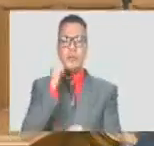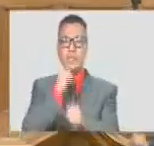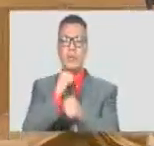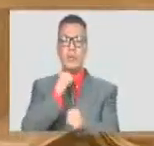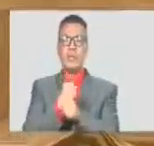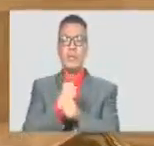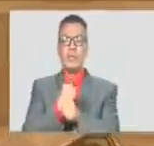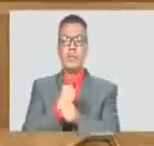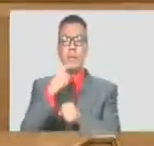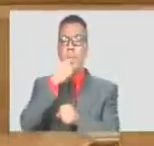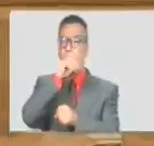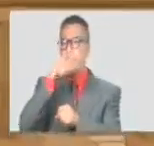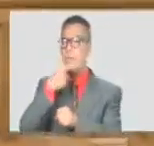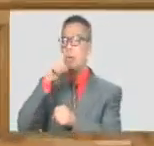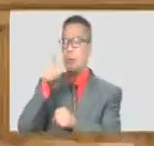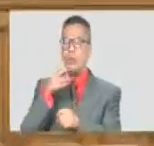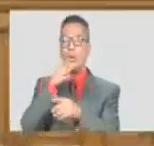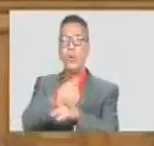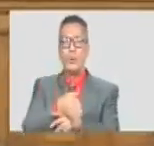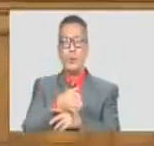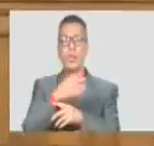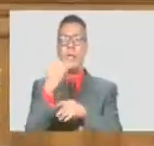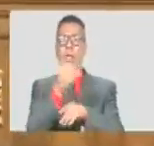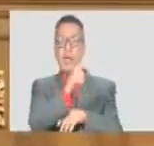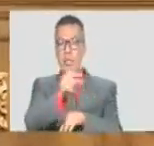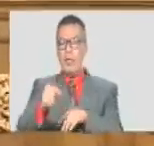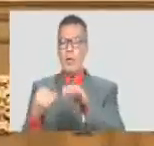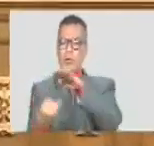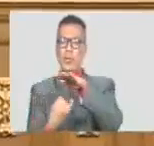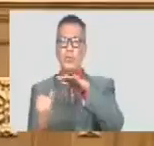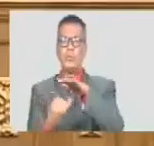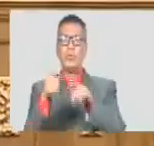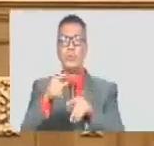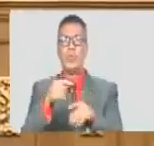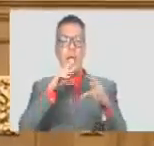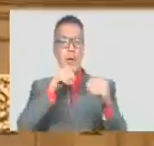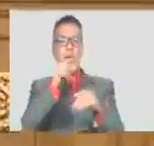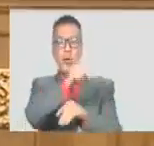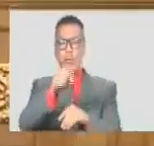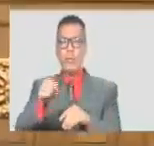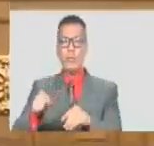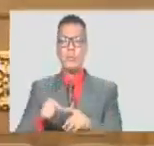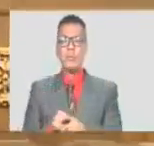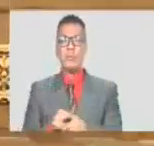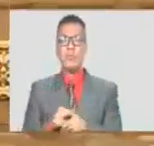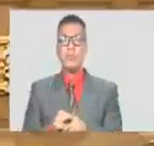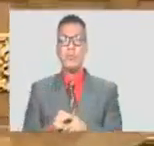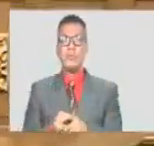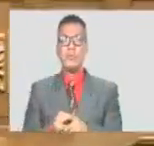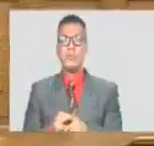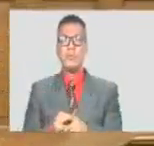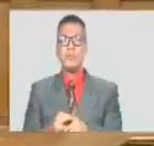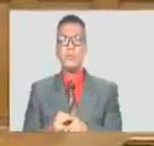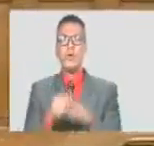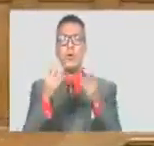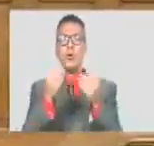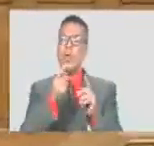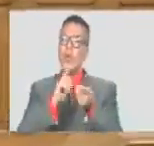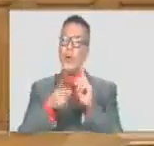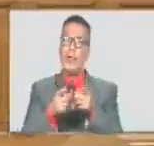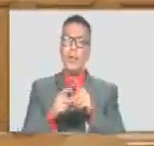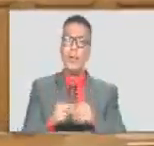que consultó, que fue institución por institución, a hablar con personas que muchas